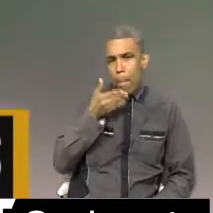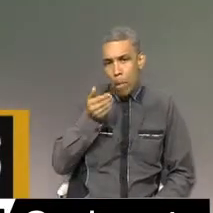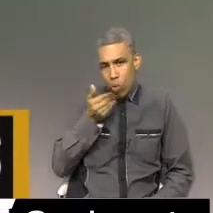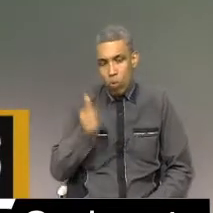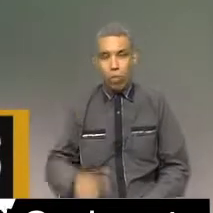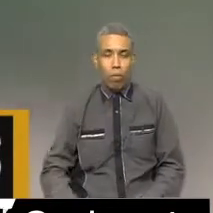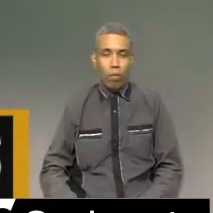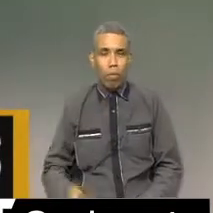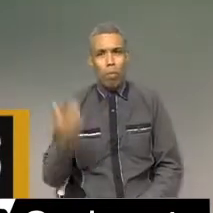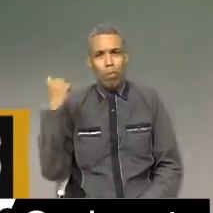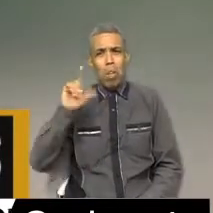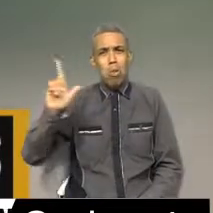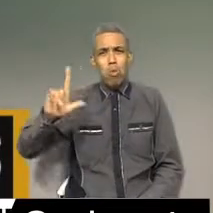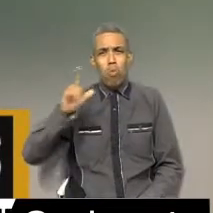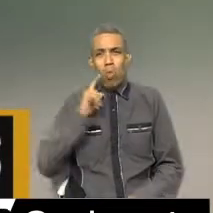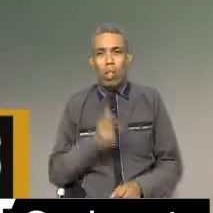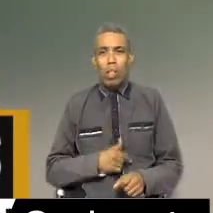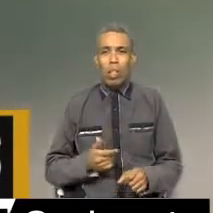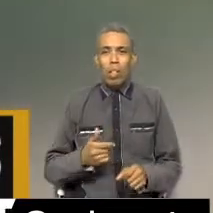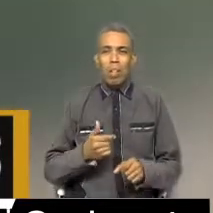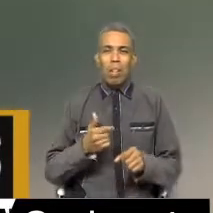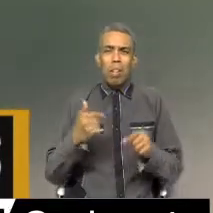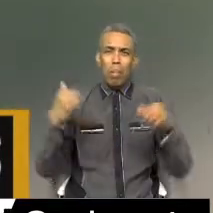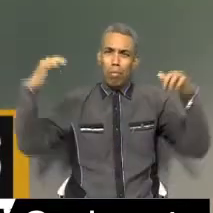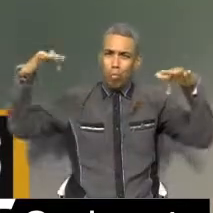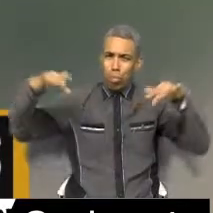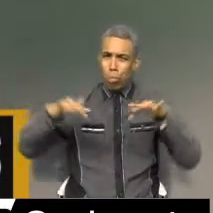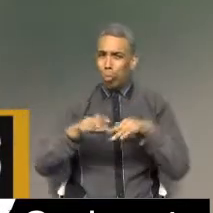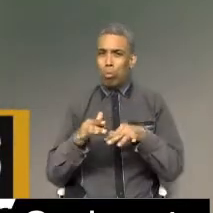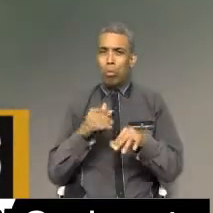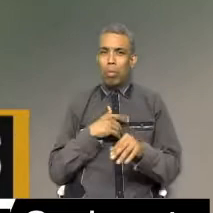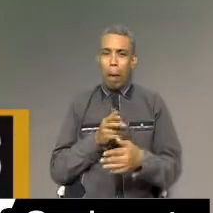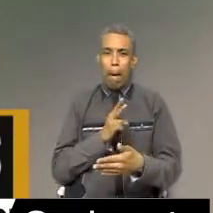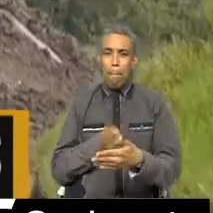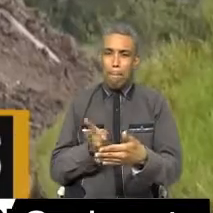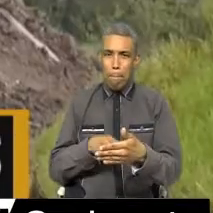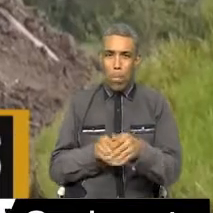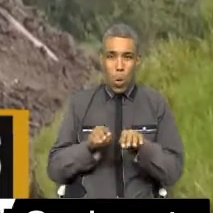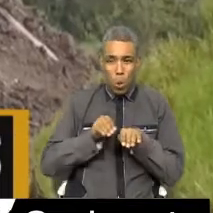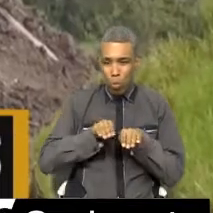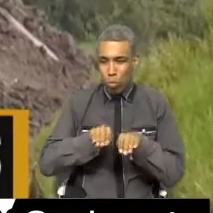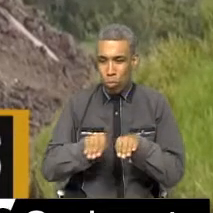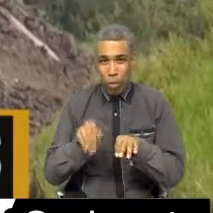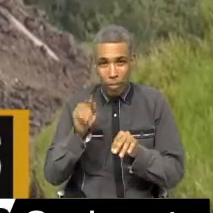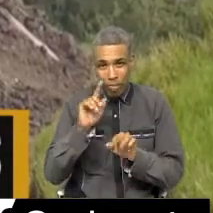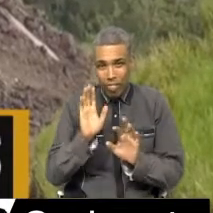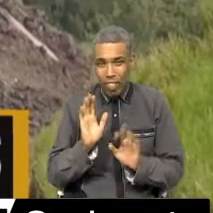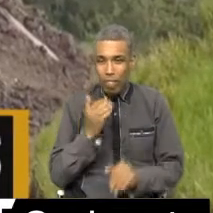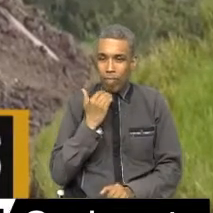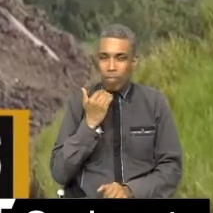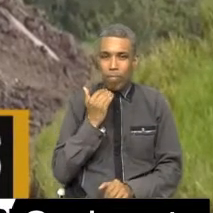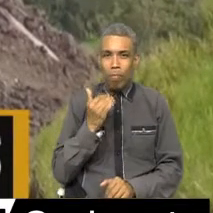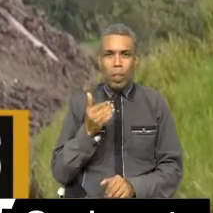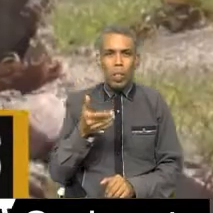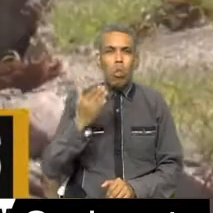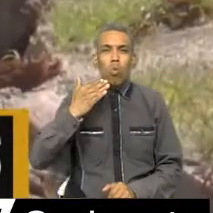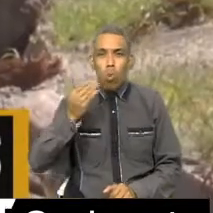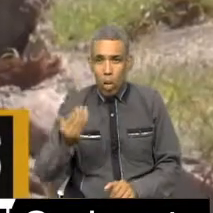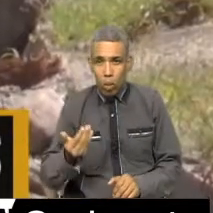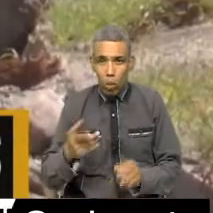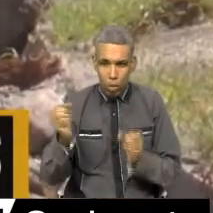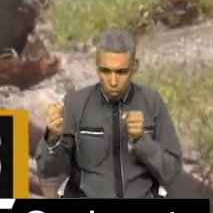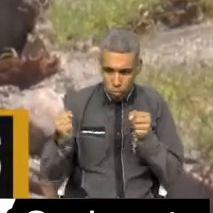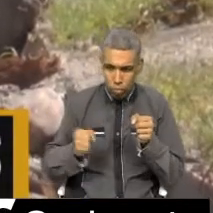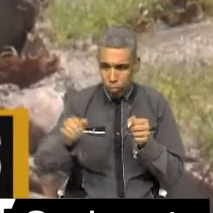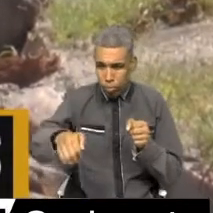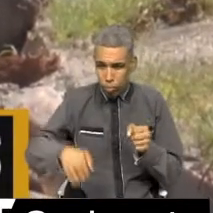este cierre total de la vía en el sector de los túneles en la conocida falla de la Leona. Aún es incierto de cuándo habrá de nuevo paso por